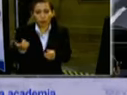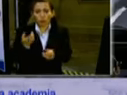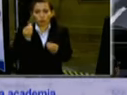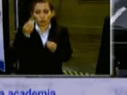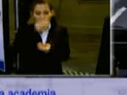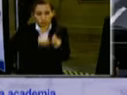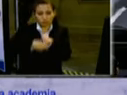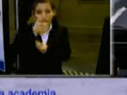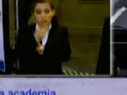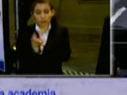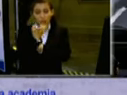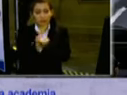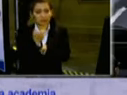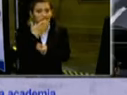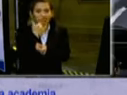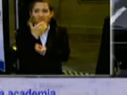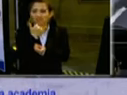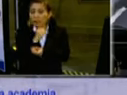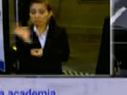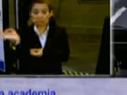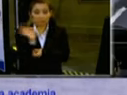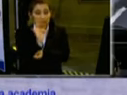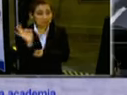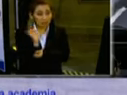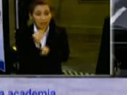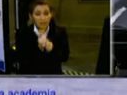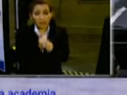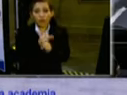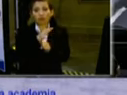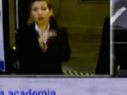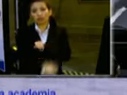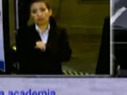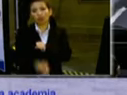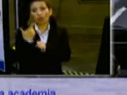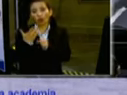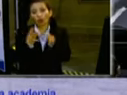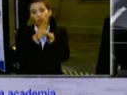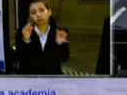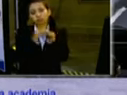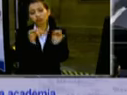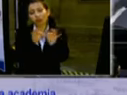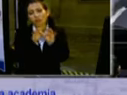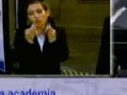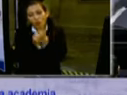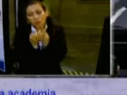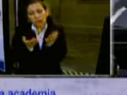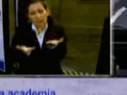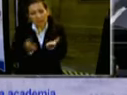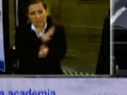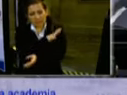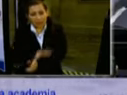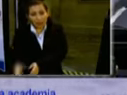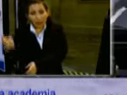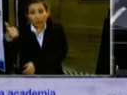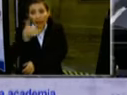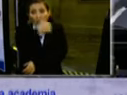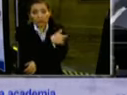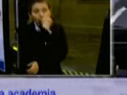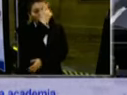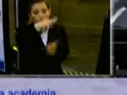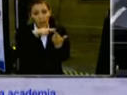recursos. Es escasa, si alguna, la información que describa la estrategia general de cada una de